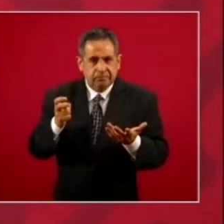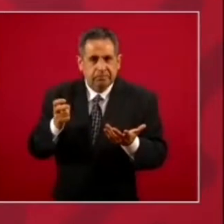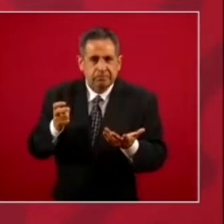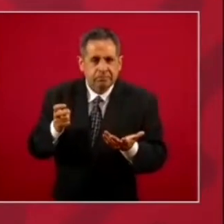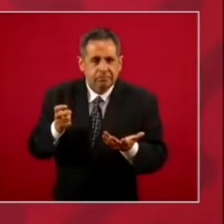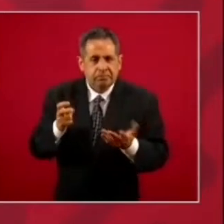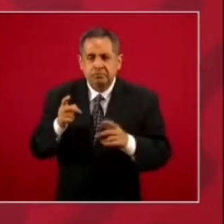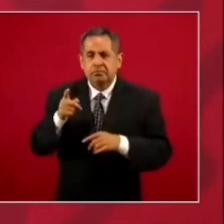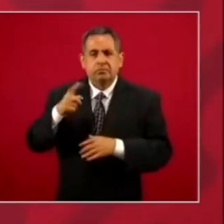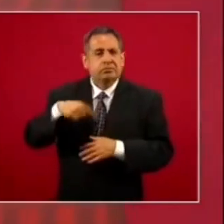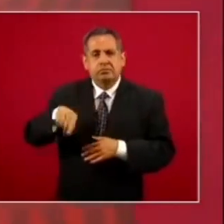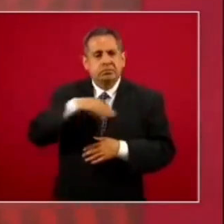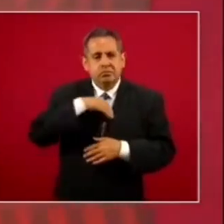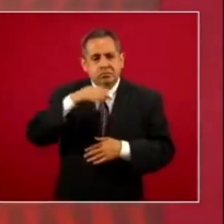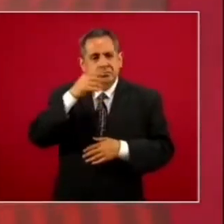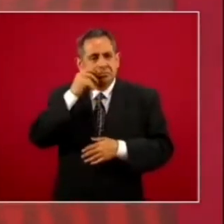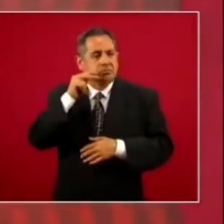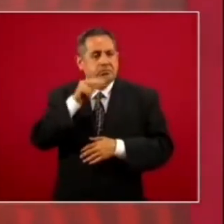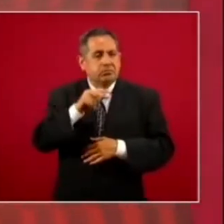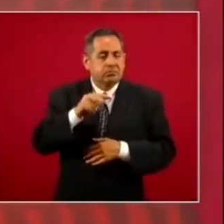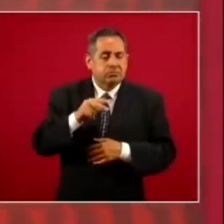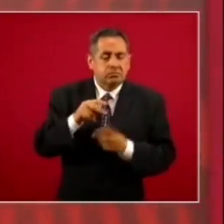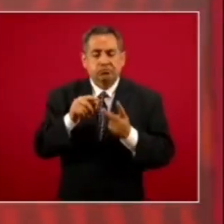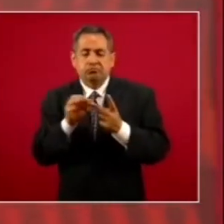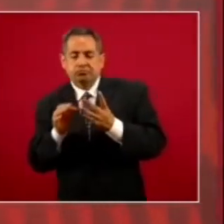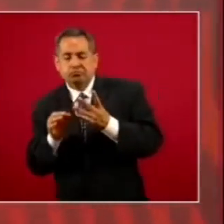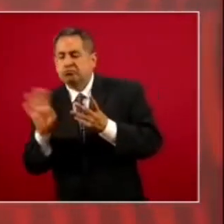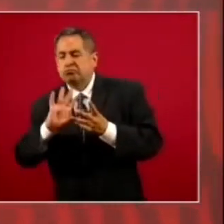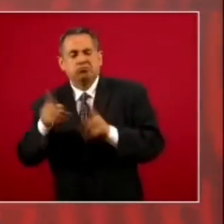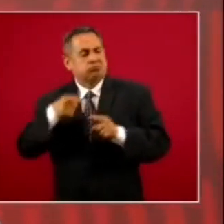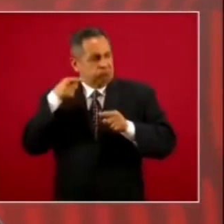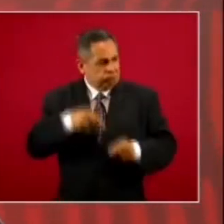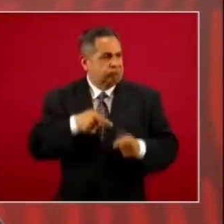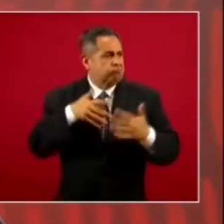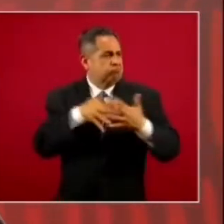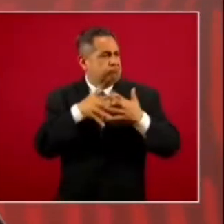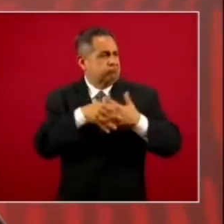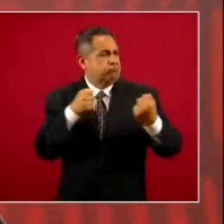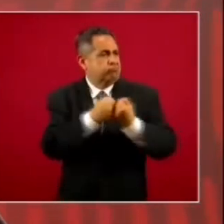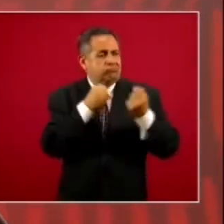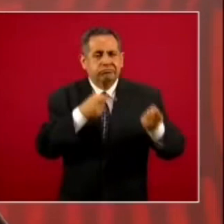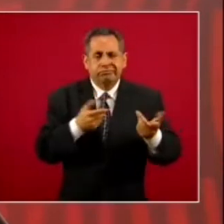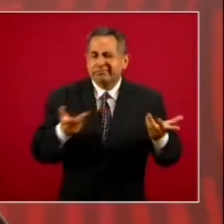no lo veían como opción, como alternativa.